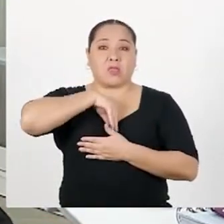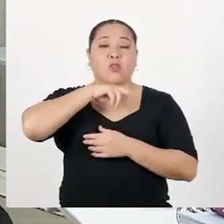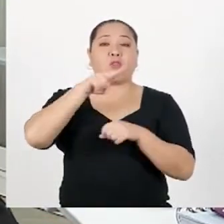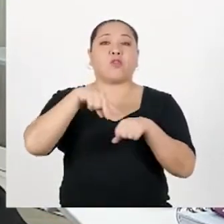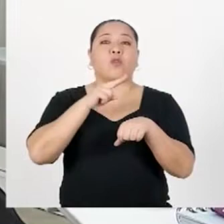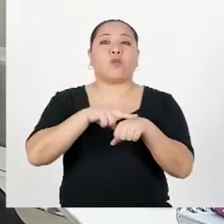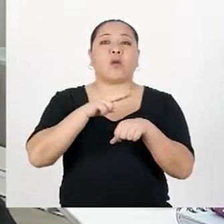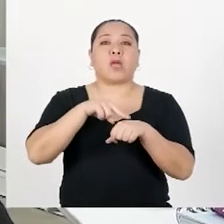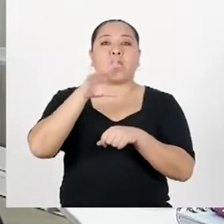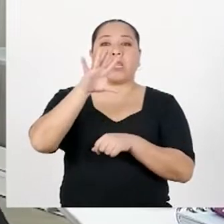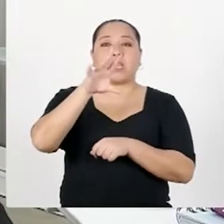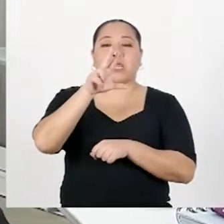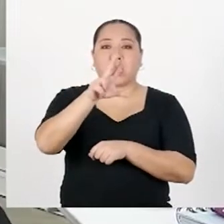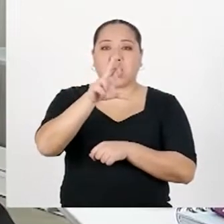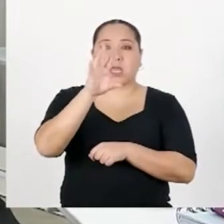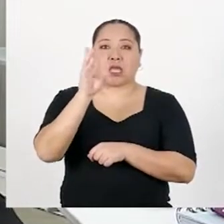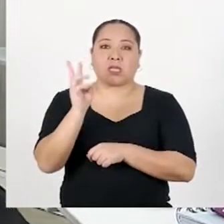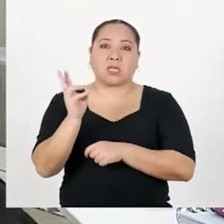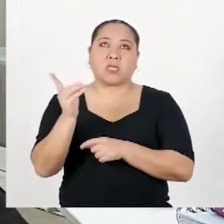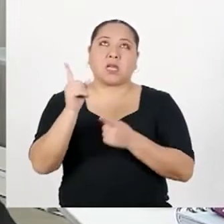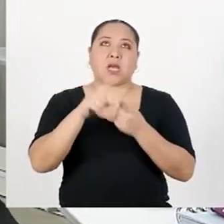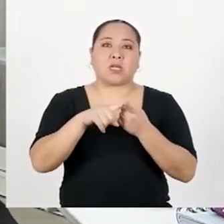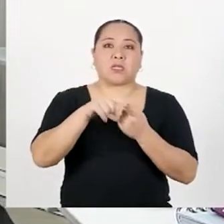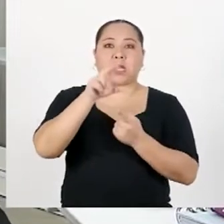normal es de 36 a